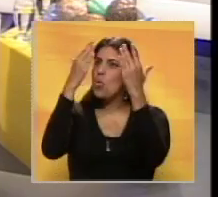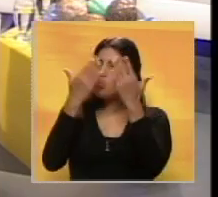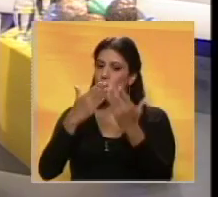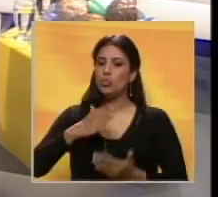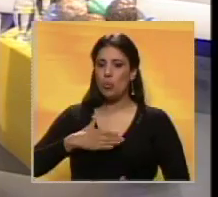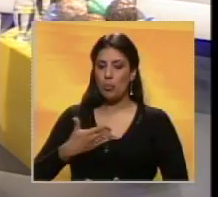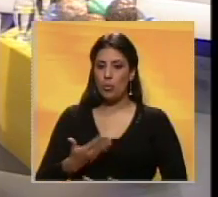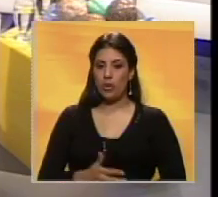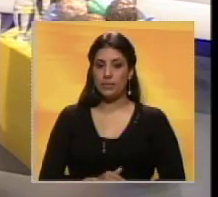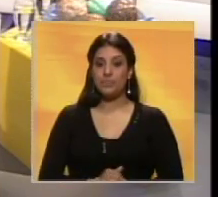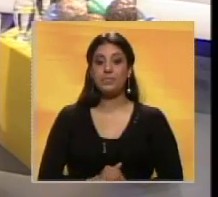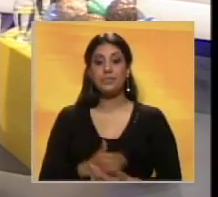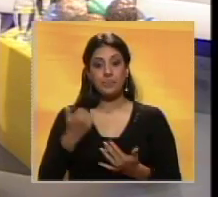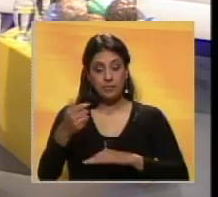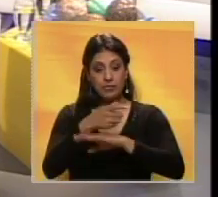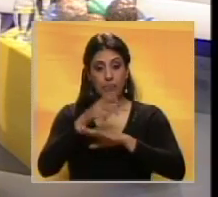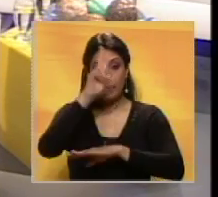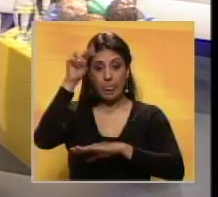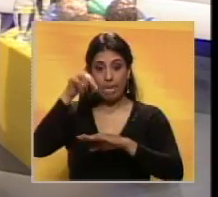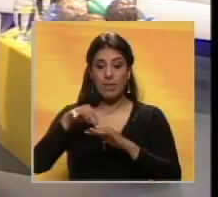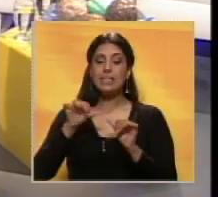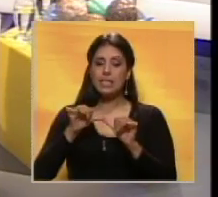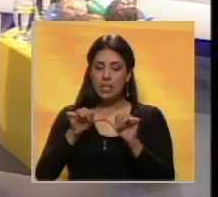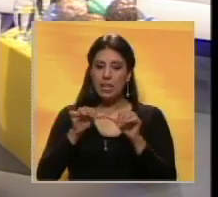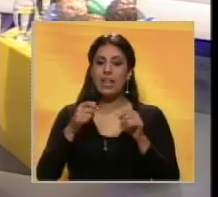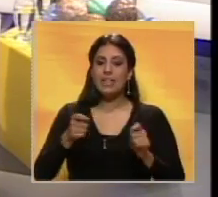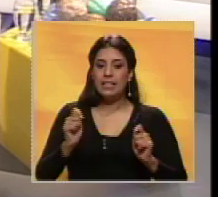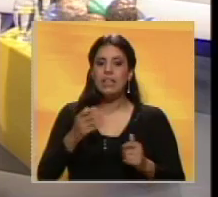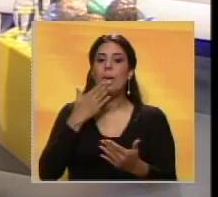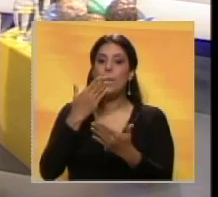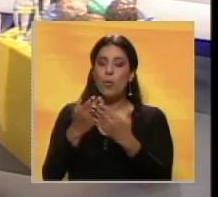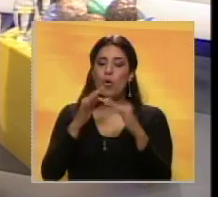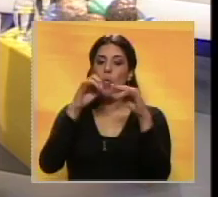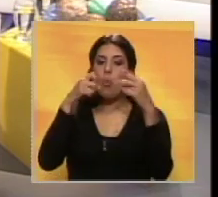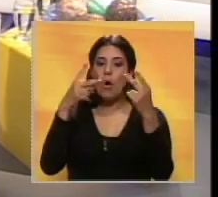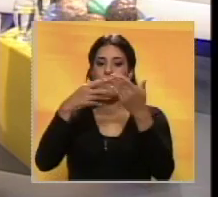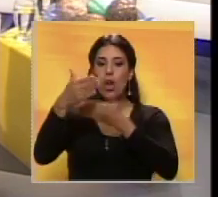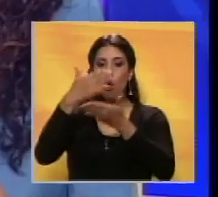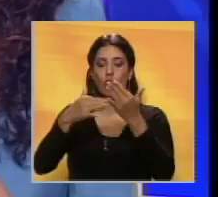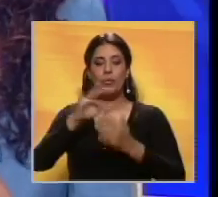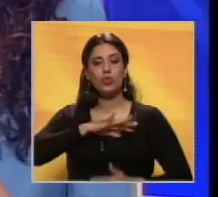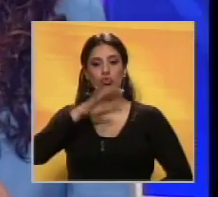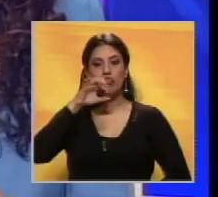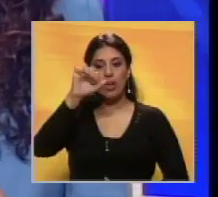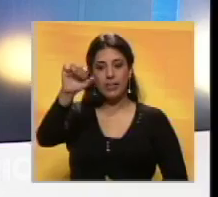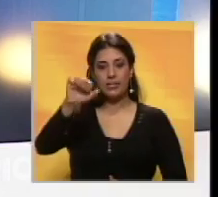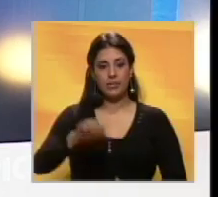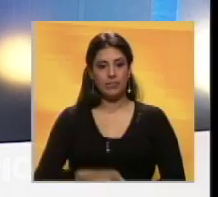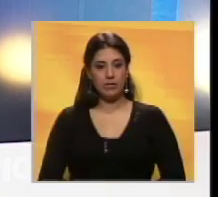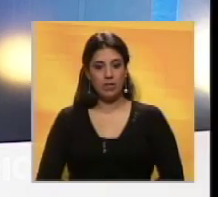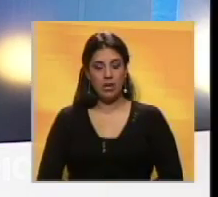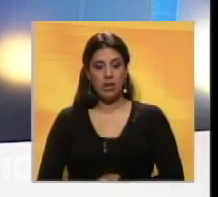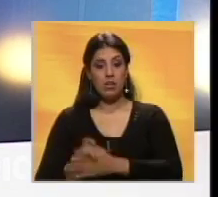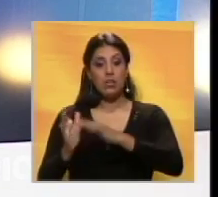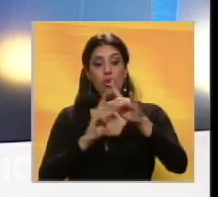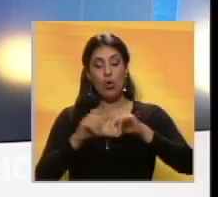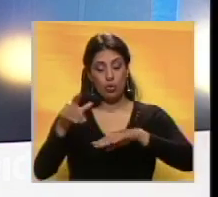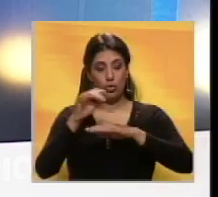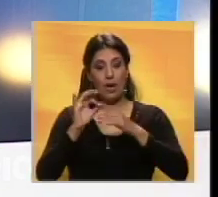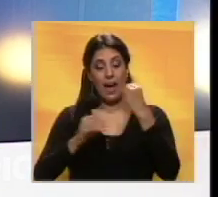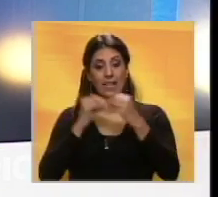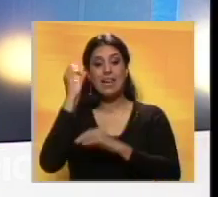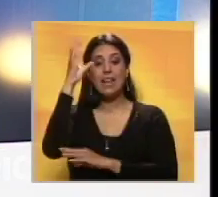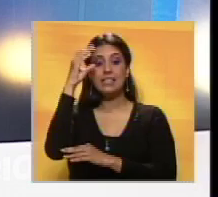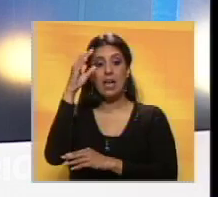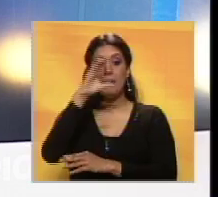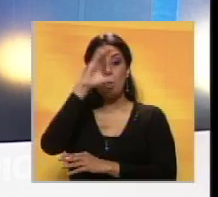mundo. Reiteró que el gobierno nacional seguirá intentando plantear un modelo económico socialista. Durante la Asamblea